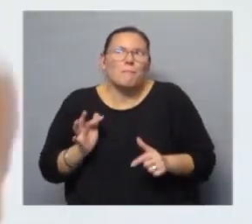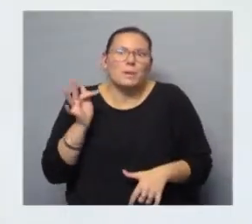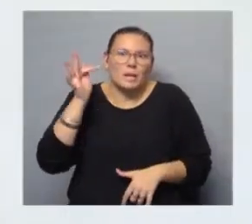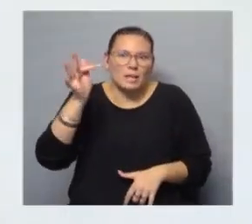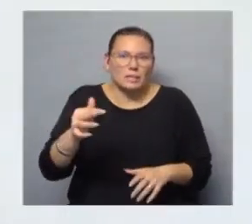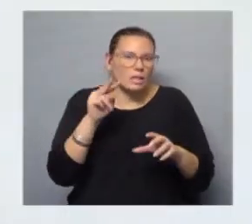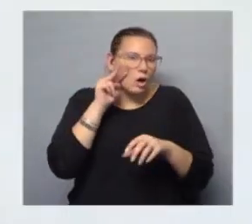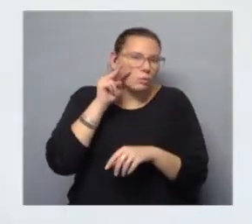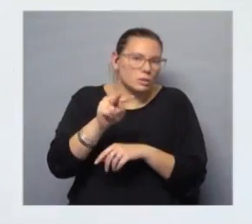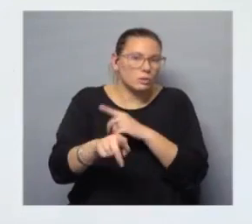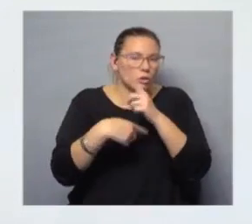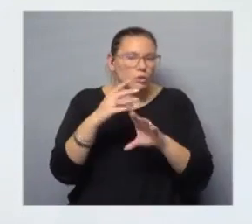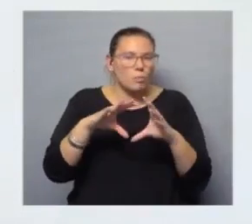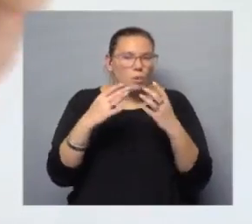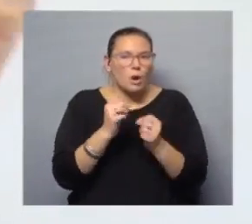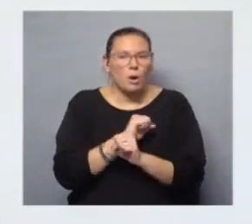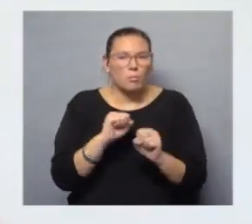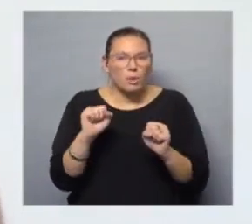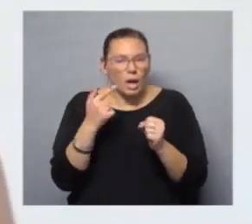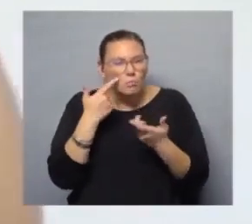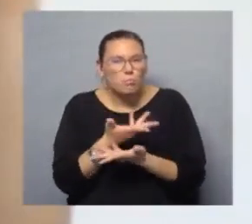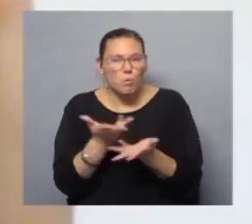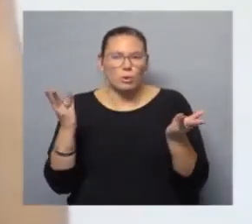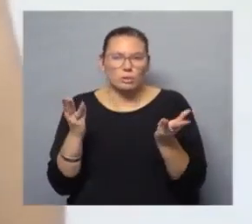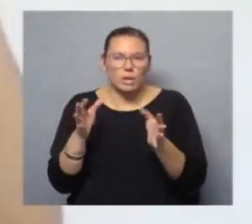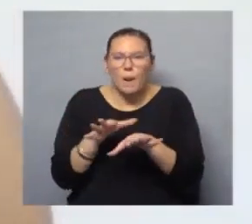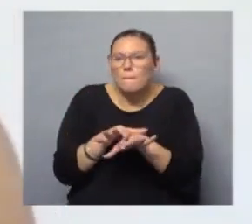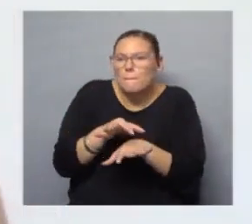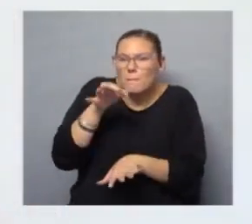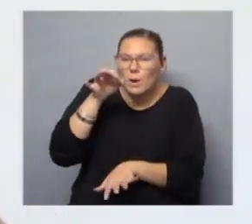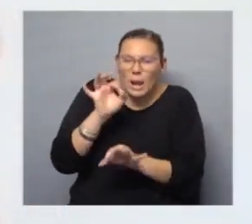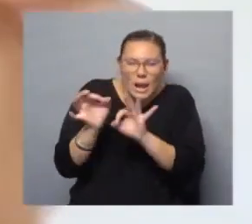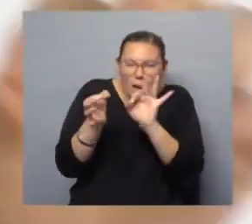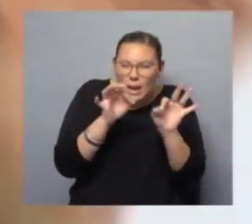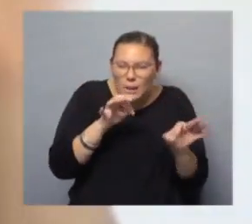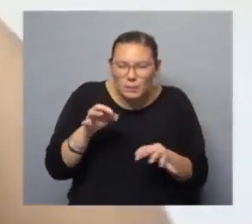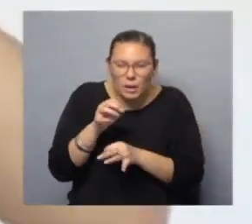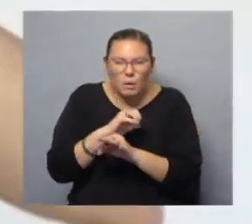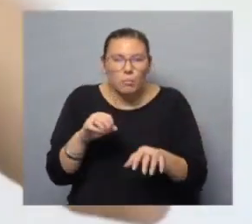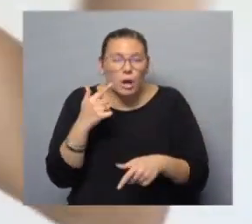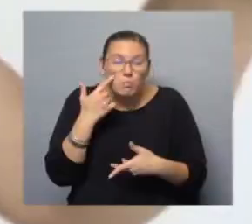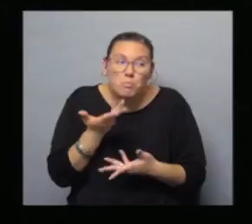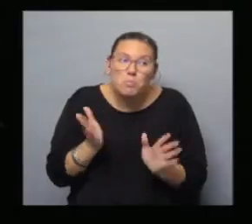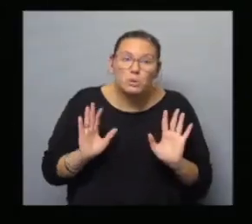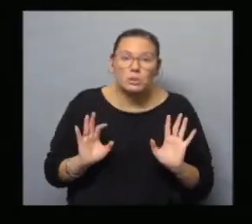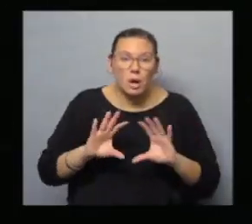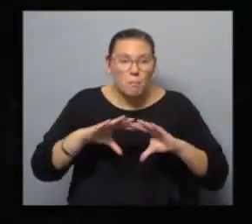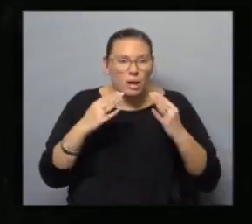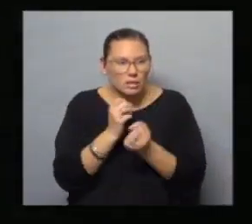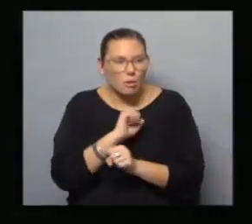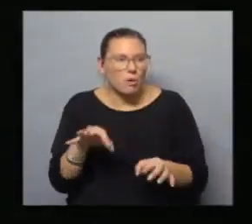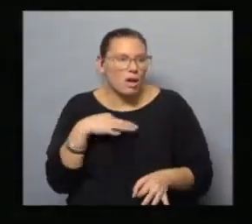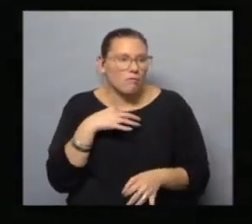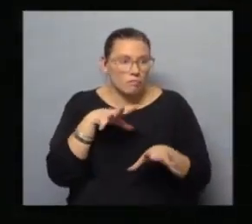estas observaciones de exoplanetas saquen a la luz moléculas que puedan indicar que estos planetas son